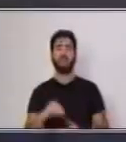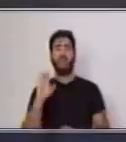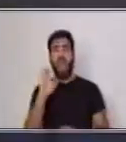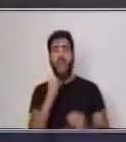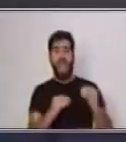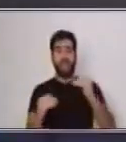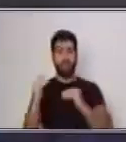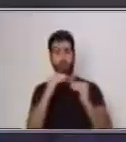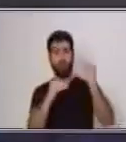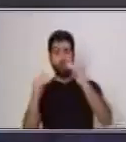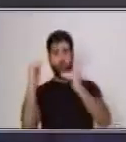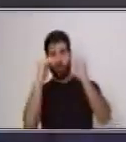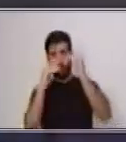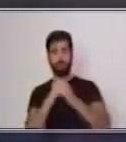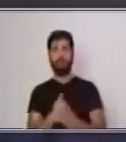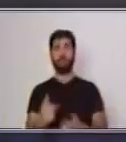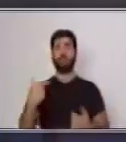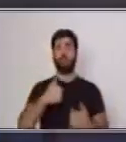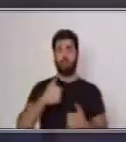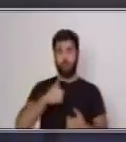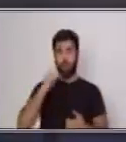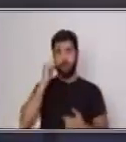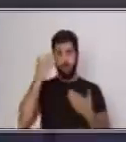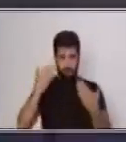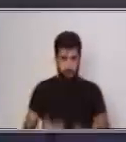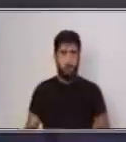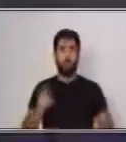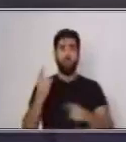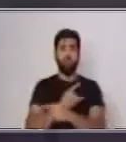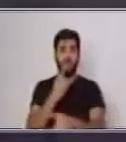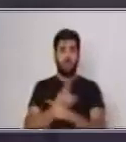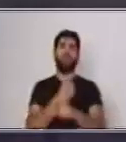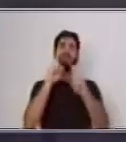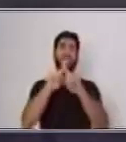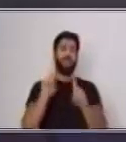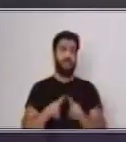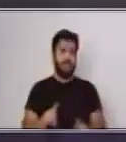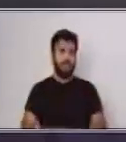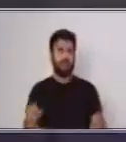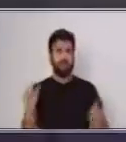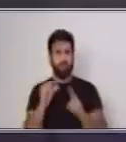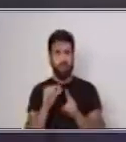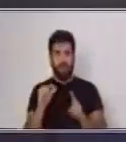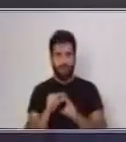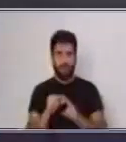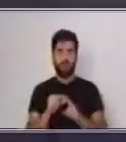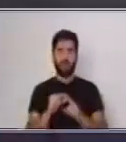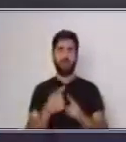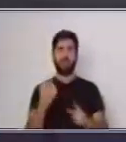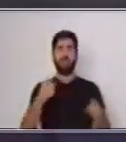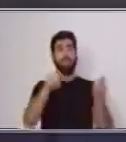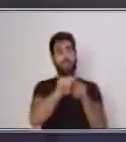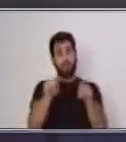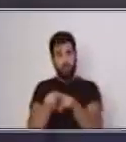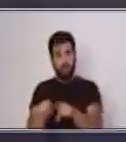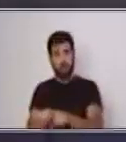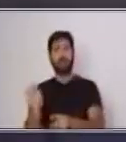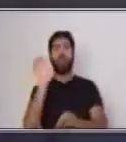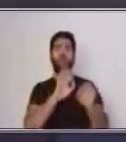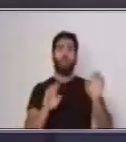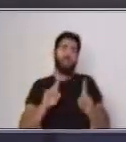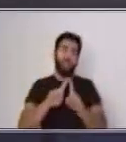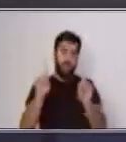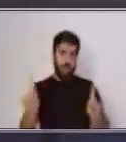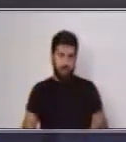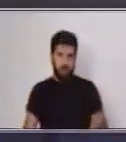estructura. Un autor va a utilizar diferentes palabras, puede utilizar sinónimos y también puede utilizar pronombres. También